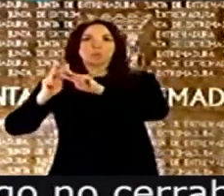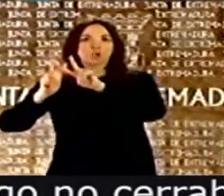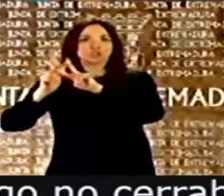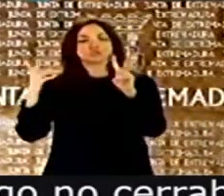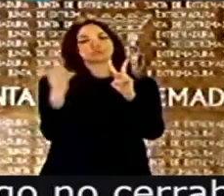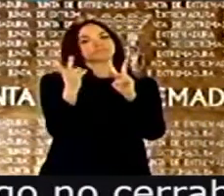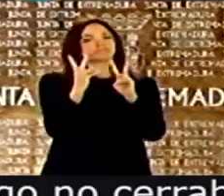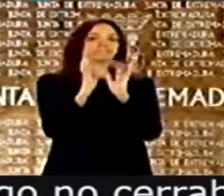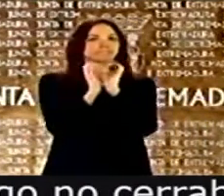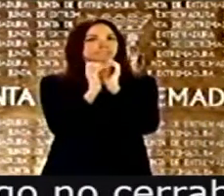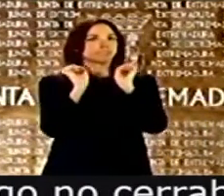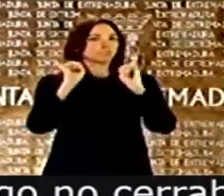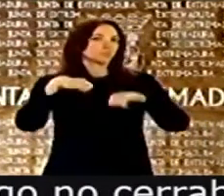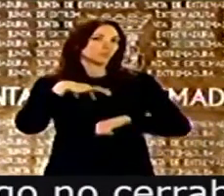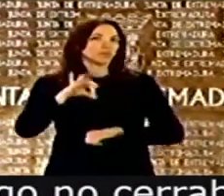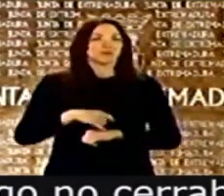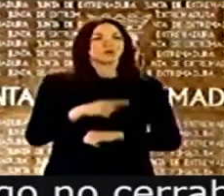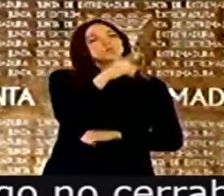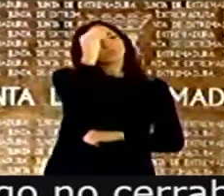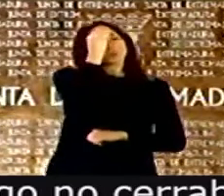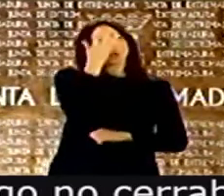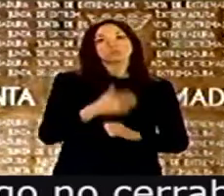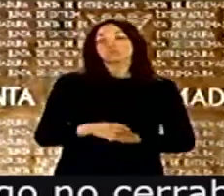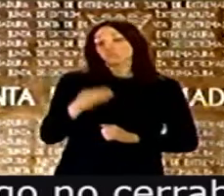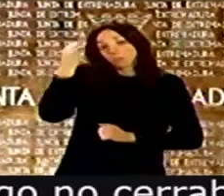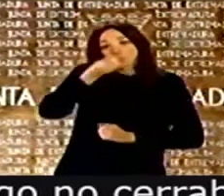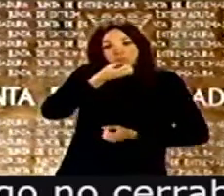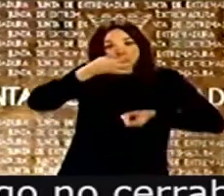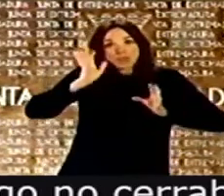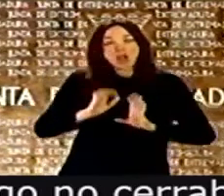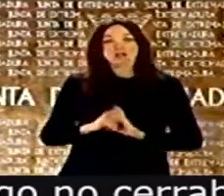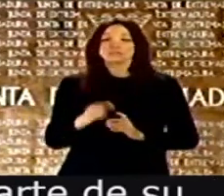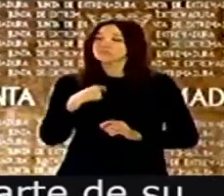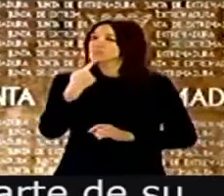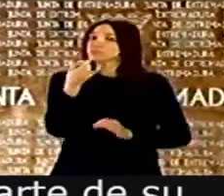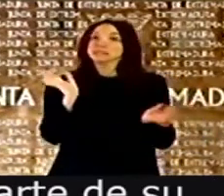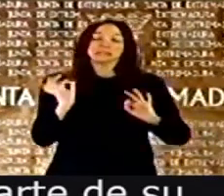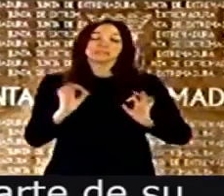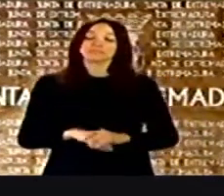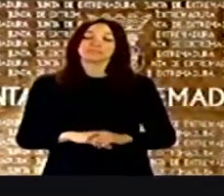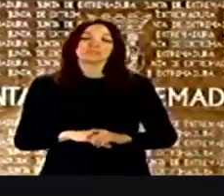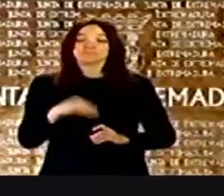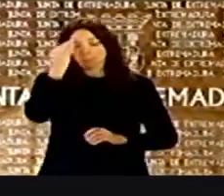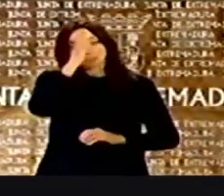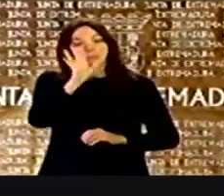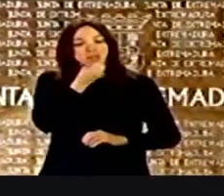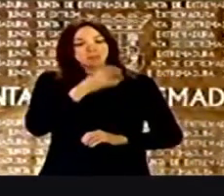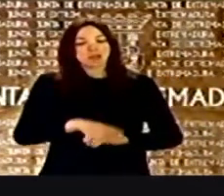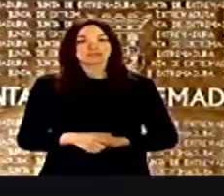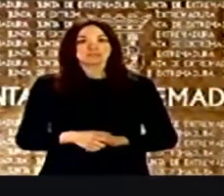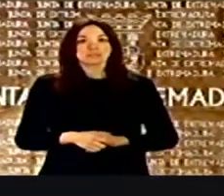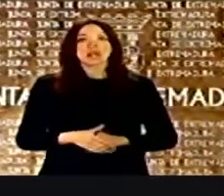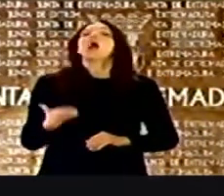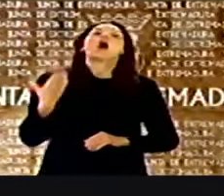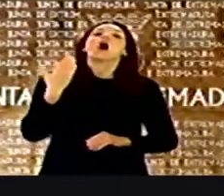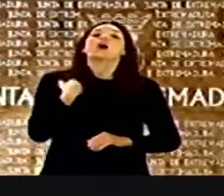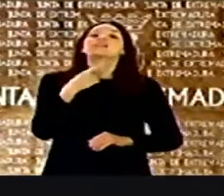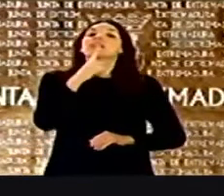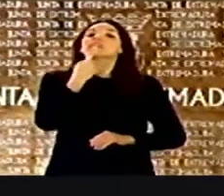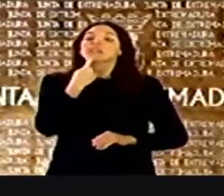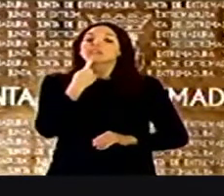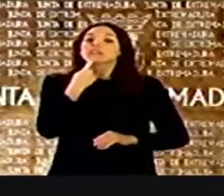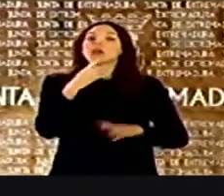Que me parece muy bien. No tengo nada más que decir. Me parece muy bien. Antes le llamaban pactos de perdedores y ahora